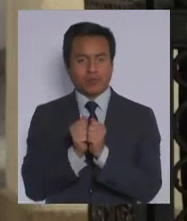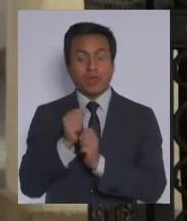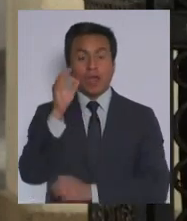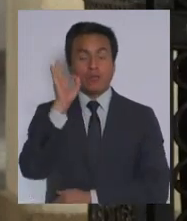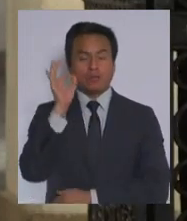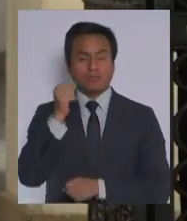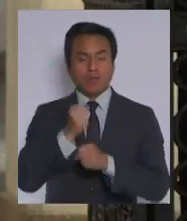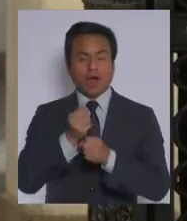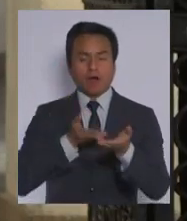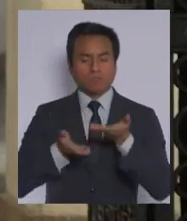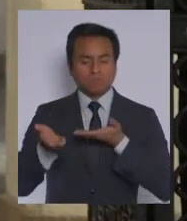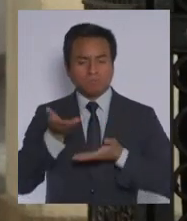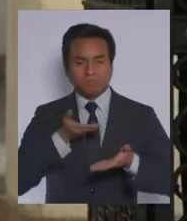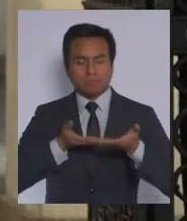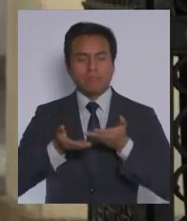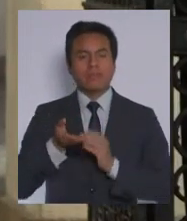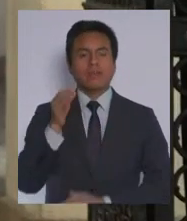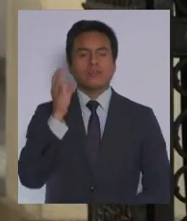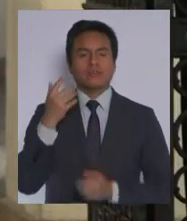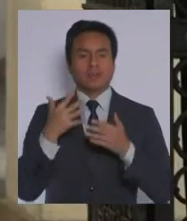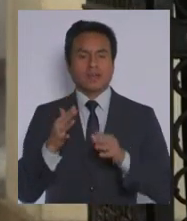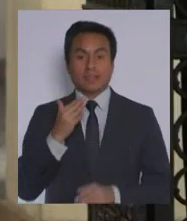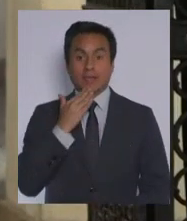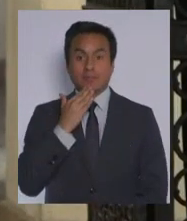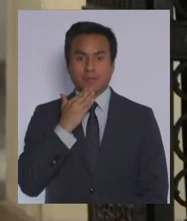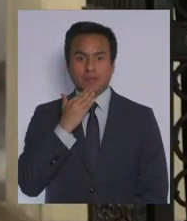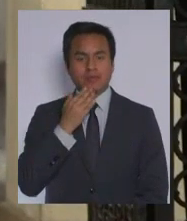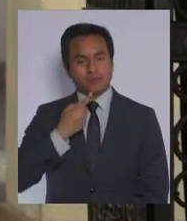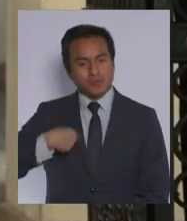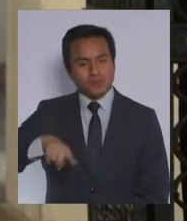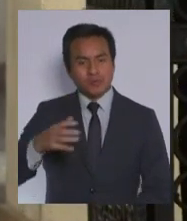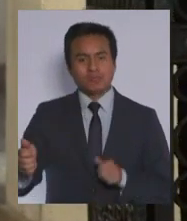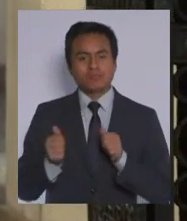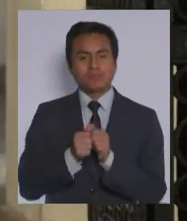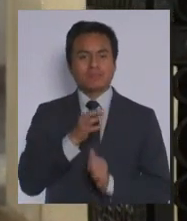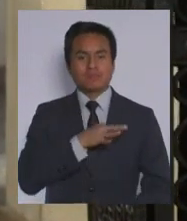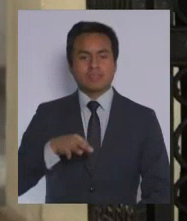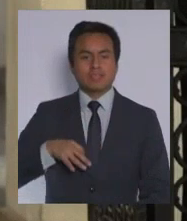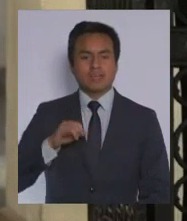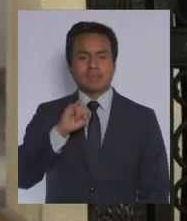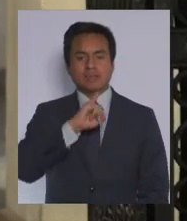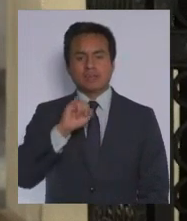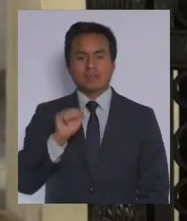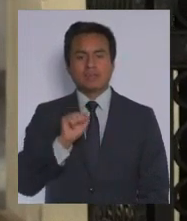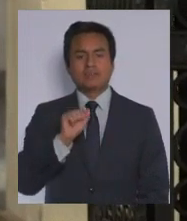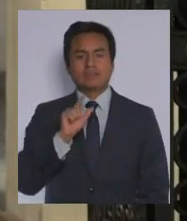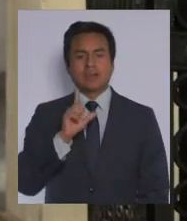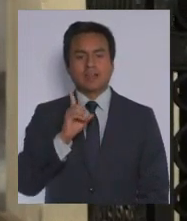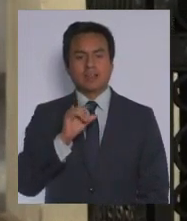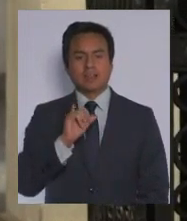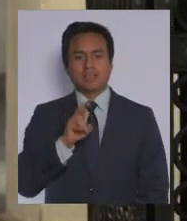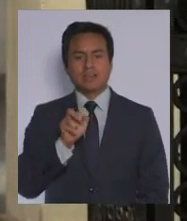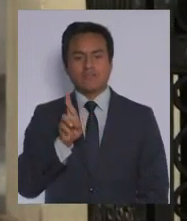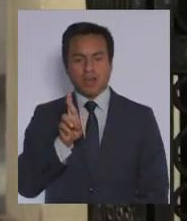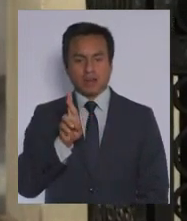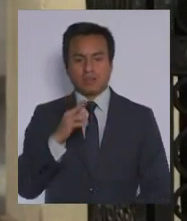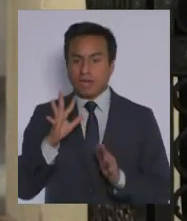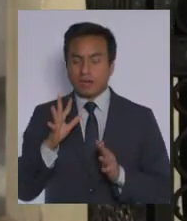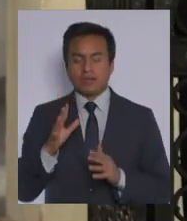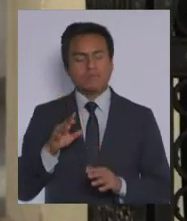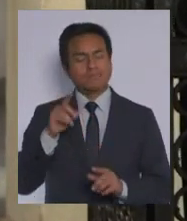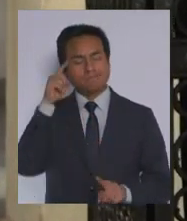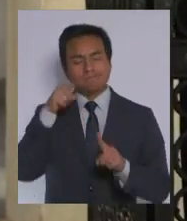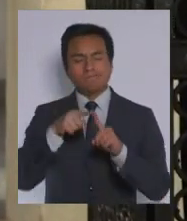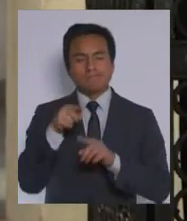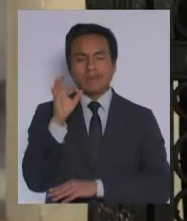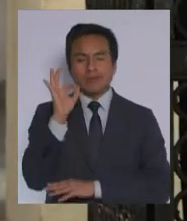la reunión de trabajo se ha reunido también con nosotros la ministra saldívar y ha tenido por objetivo de